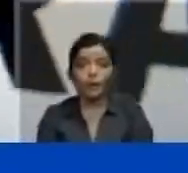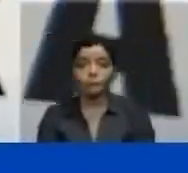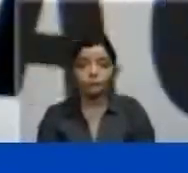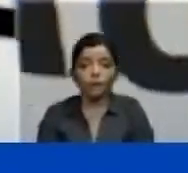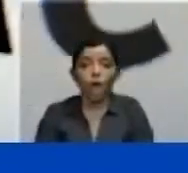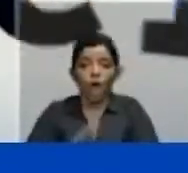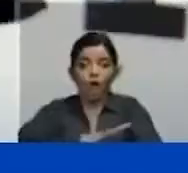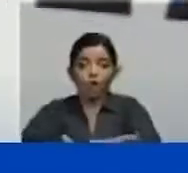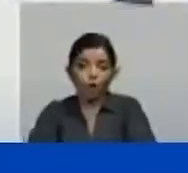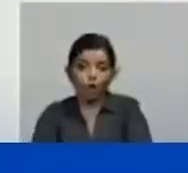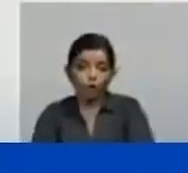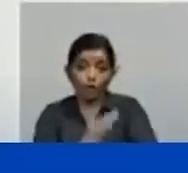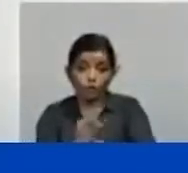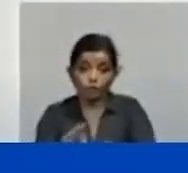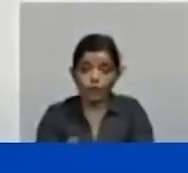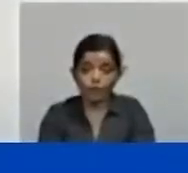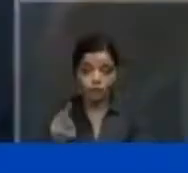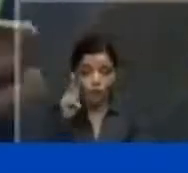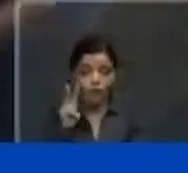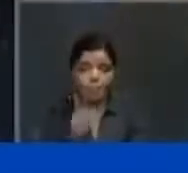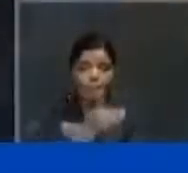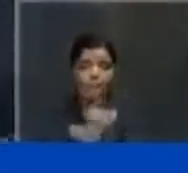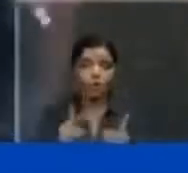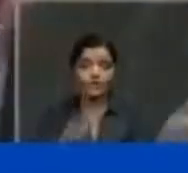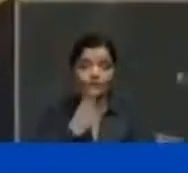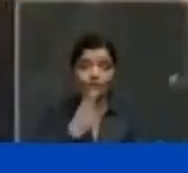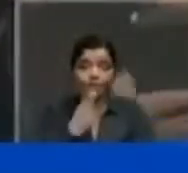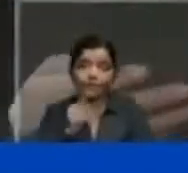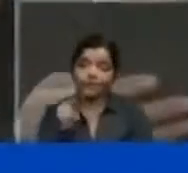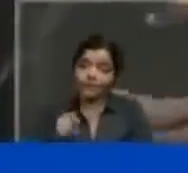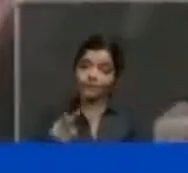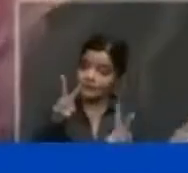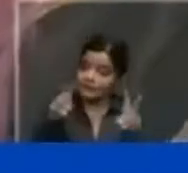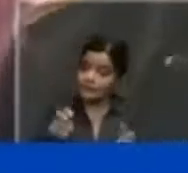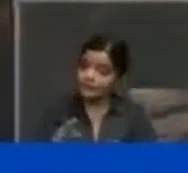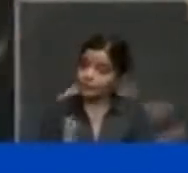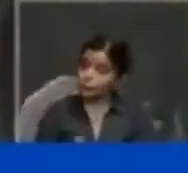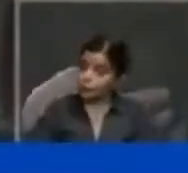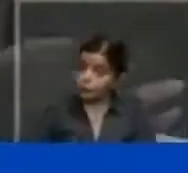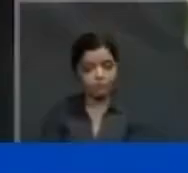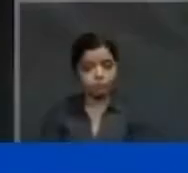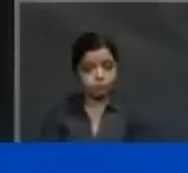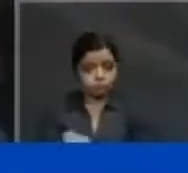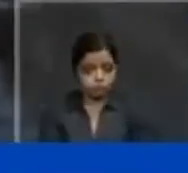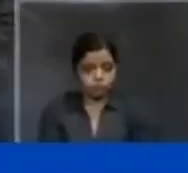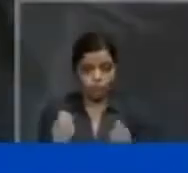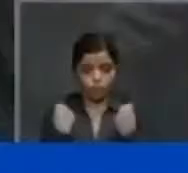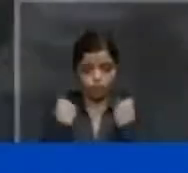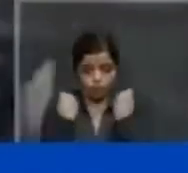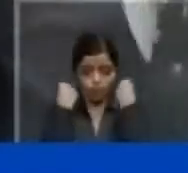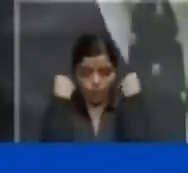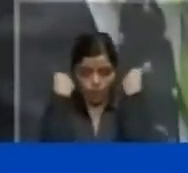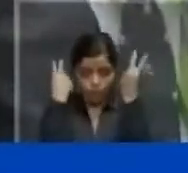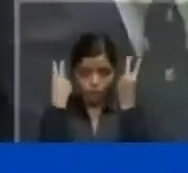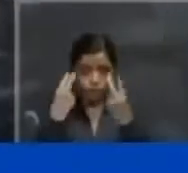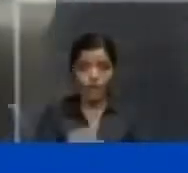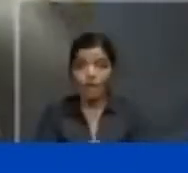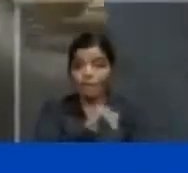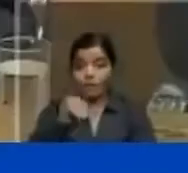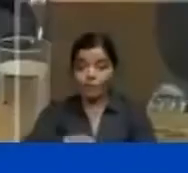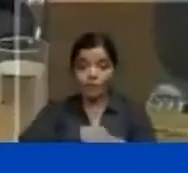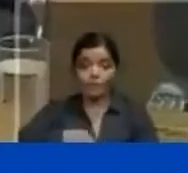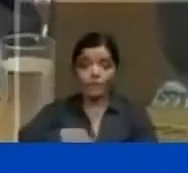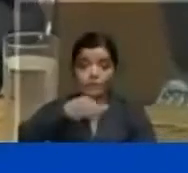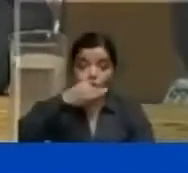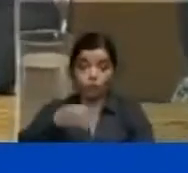Demócratas. La solicitud de juicio político fue apoyada, en cambio, por la coalición de derecha en Chile, Chile Vamos,